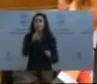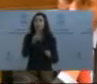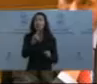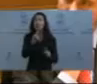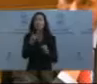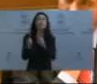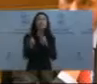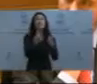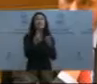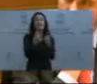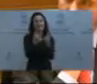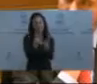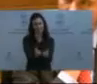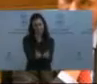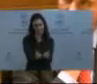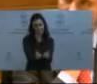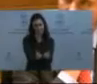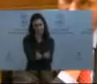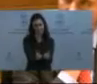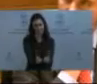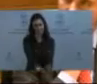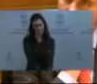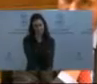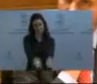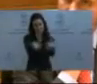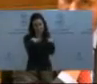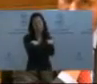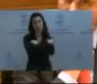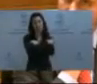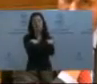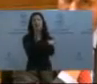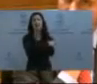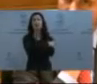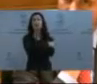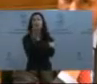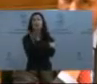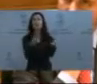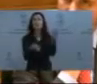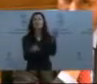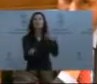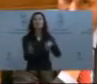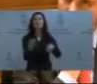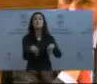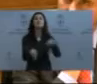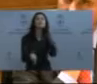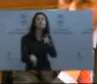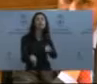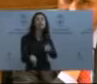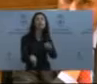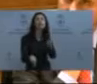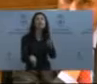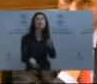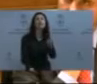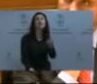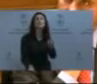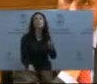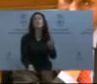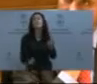insuficiente. Ahora hay que sumar, ¿cuántos más? ¿A cuánto va a ascender la siguiente suma, señora